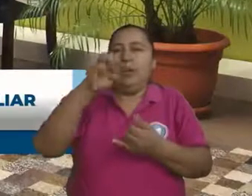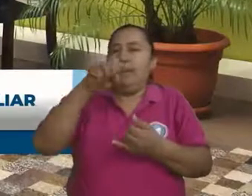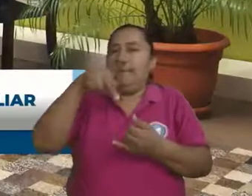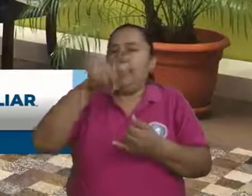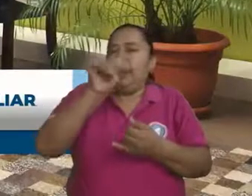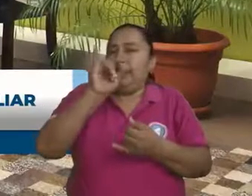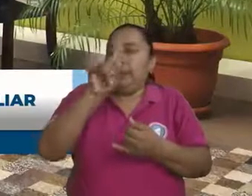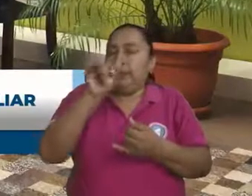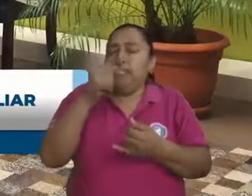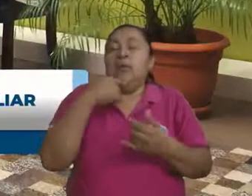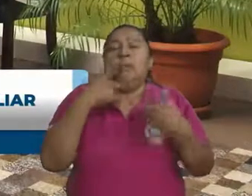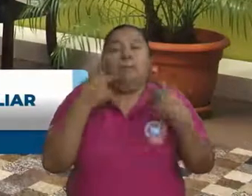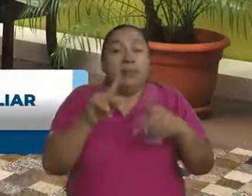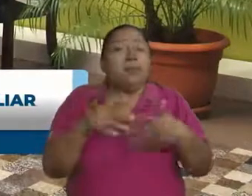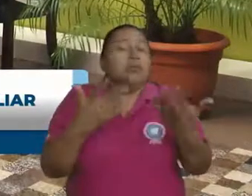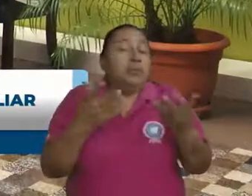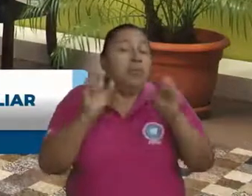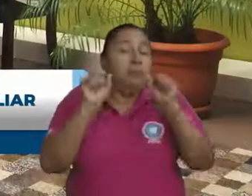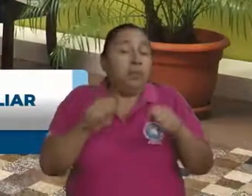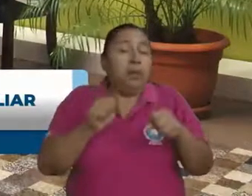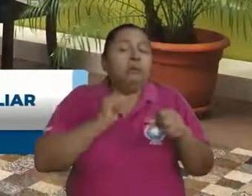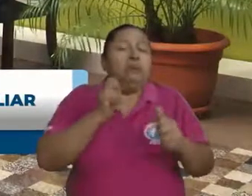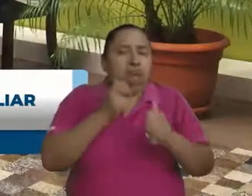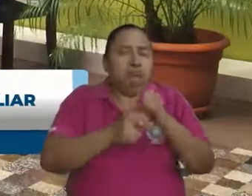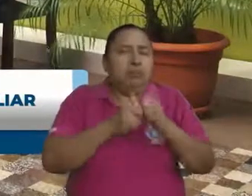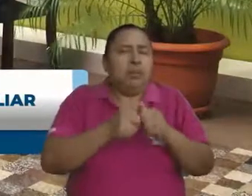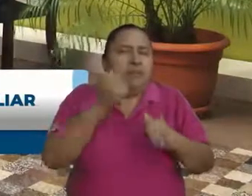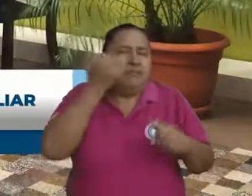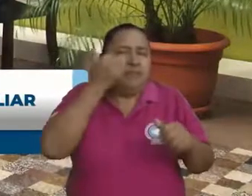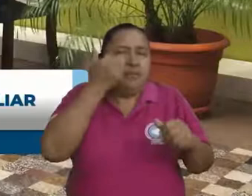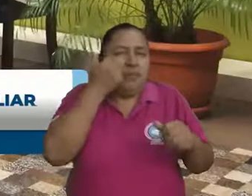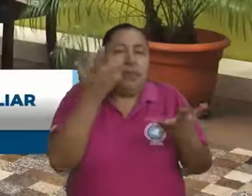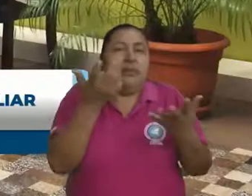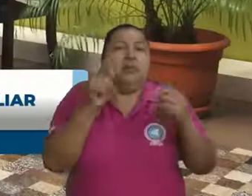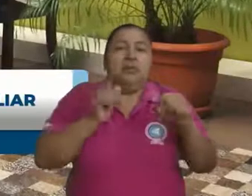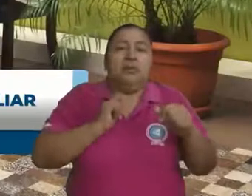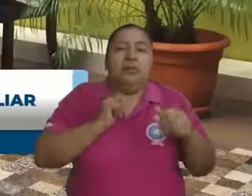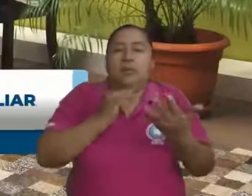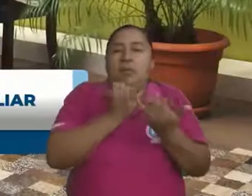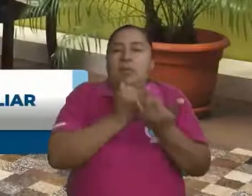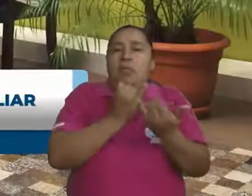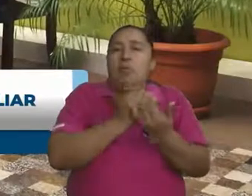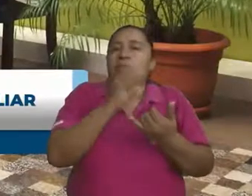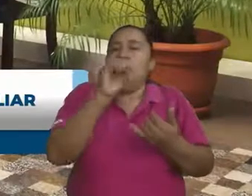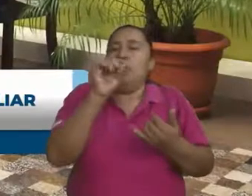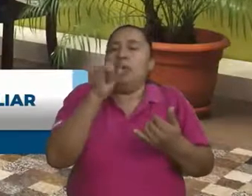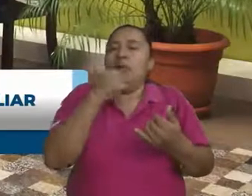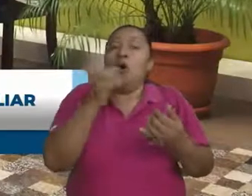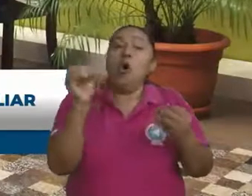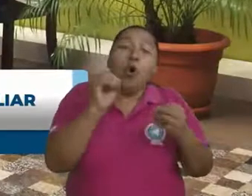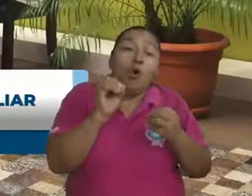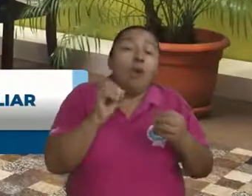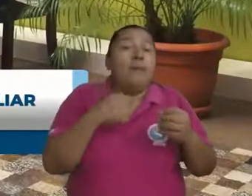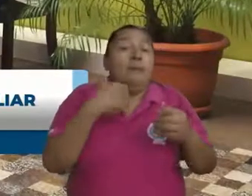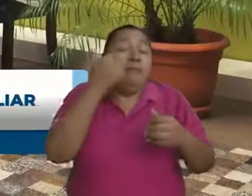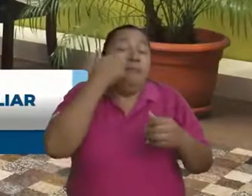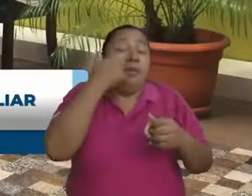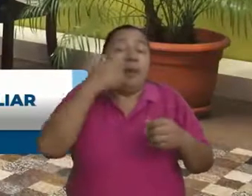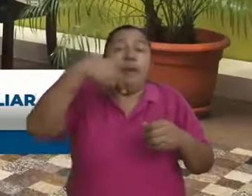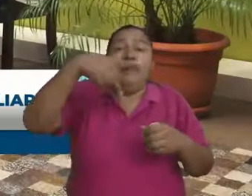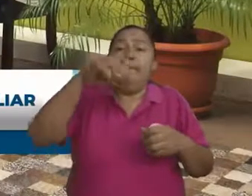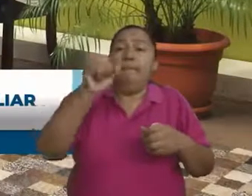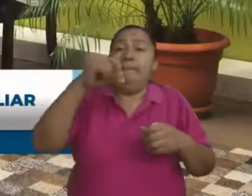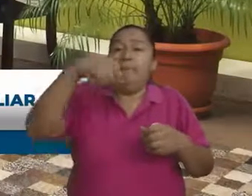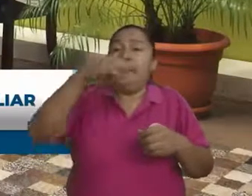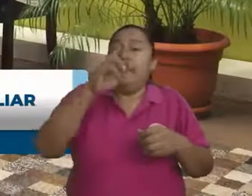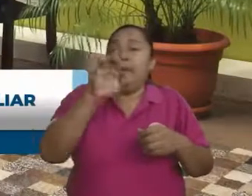y además pueden provocar cuadros infecciosos, manifestados como colangitis o incluso episodios de pancreatitis aguda,